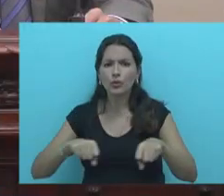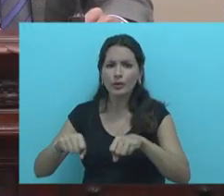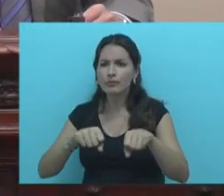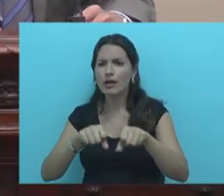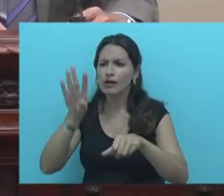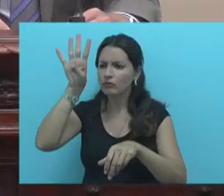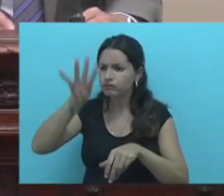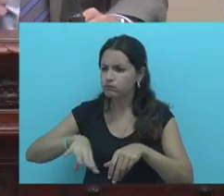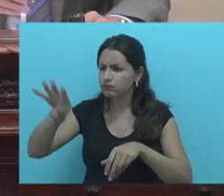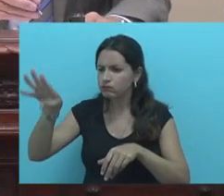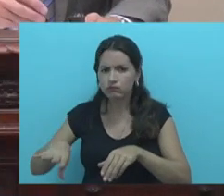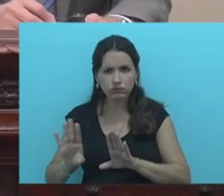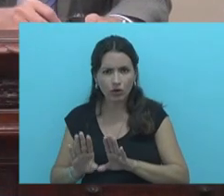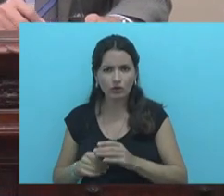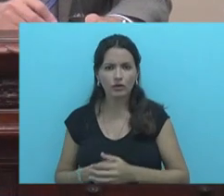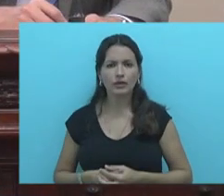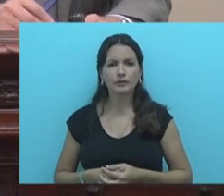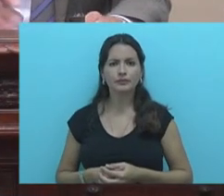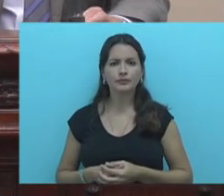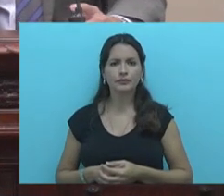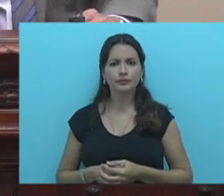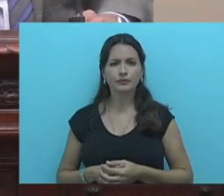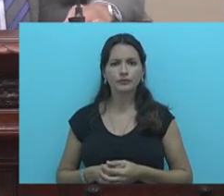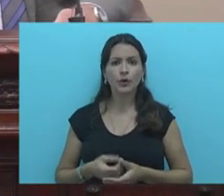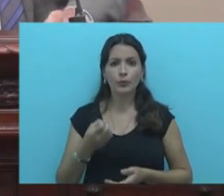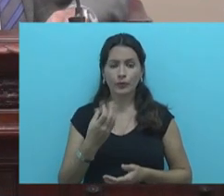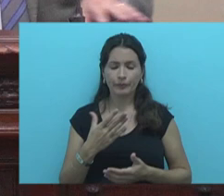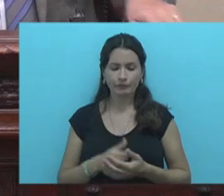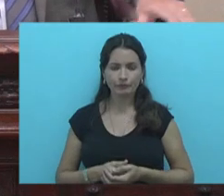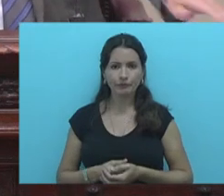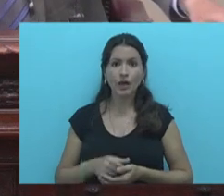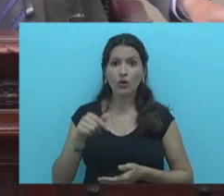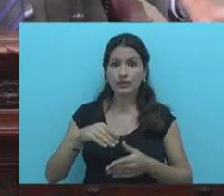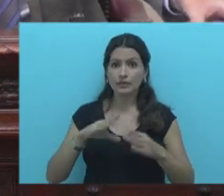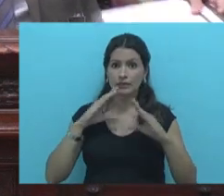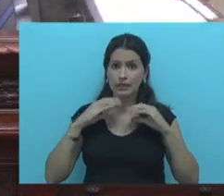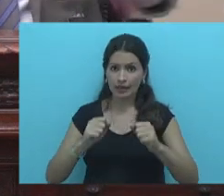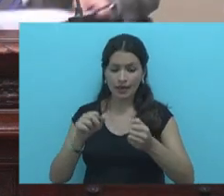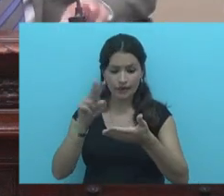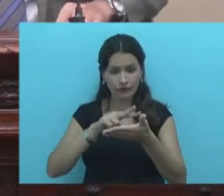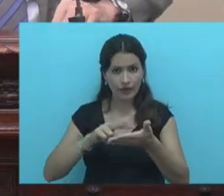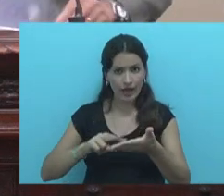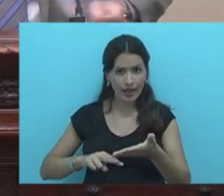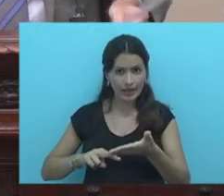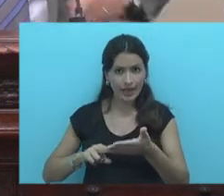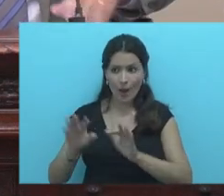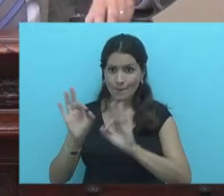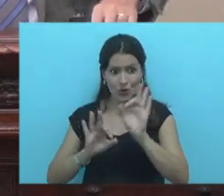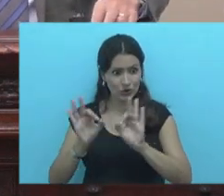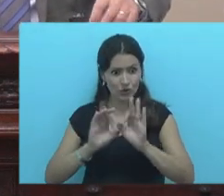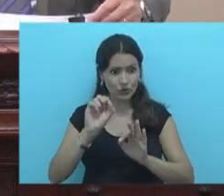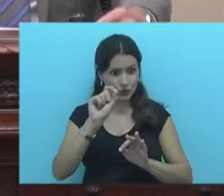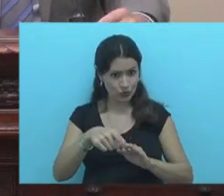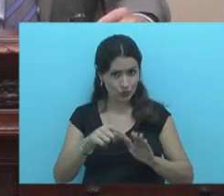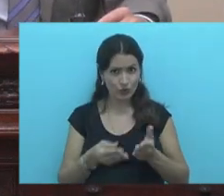Bien, si nadie más va a hacer uso de la palabra, vamos a dar ingreso por secretaría a los proyectos acordados en labor parlamentaria para su reserva y posterior